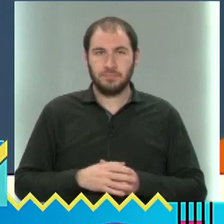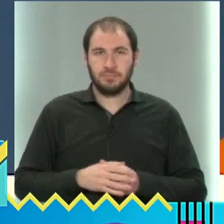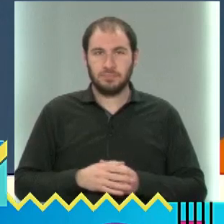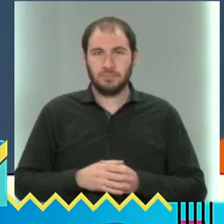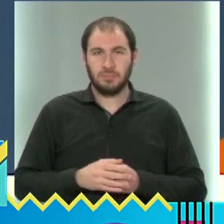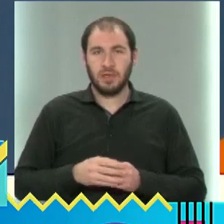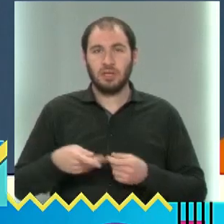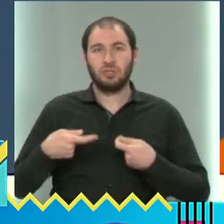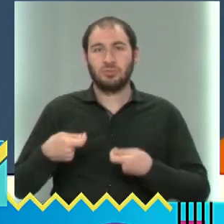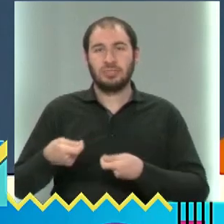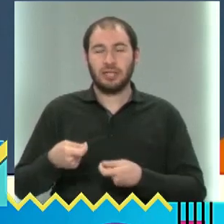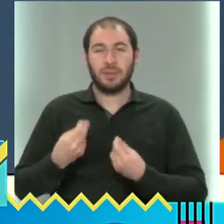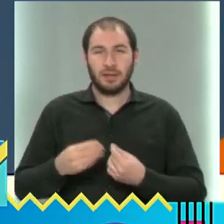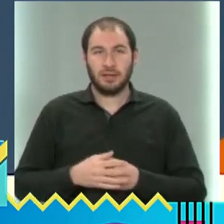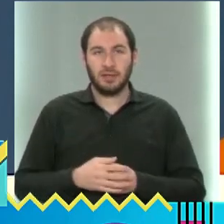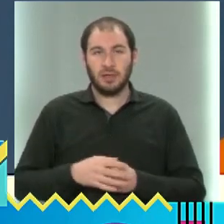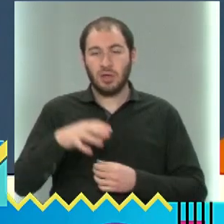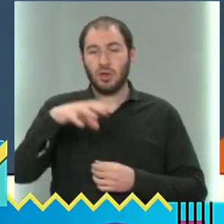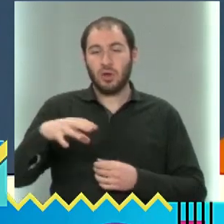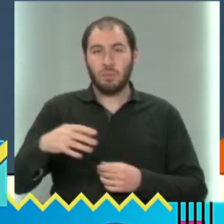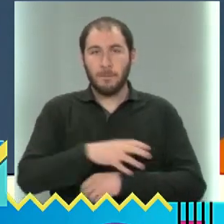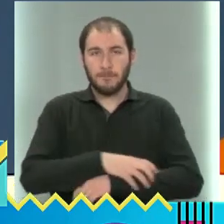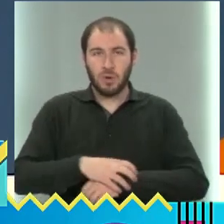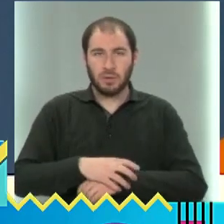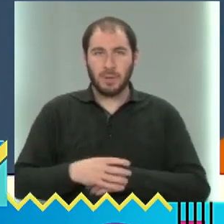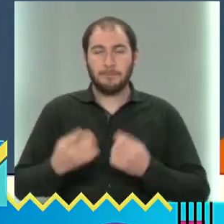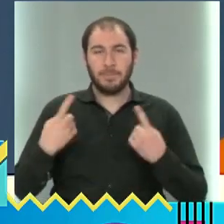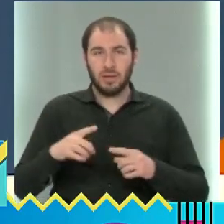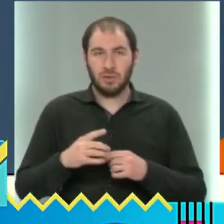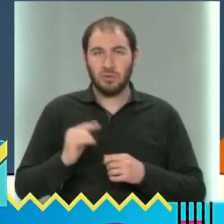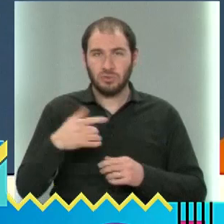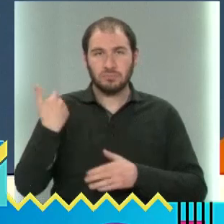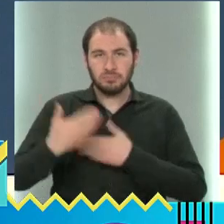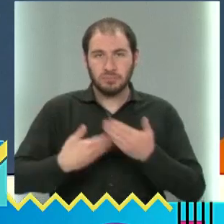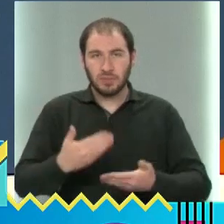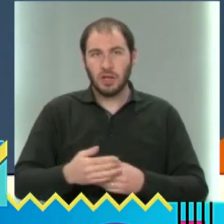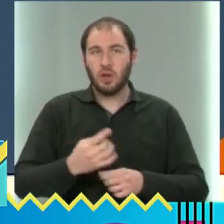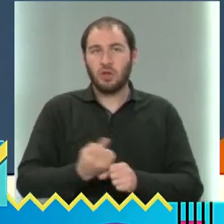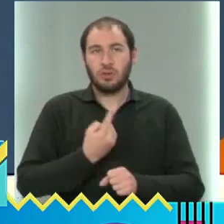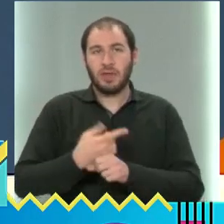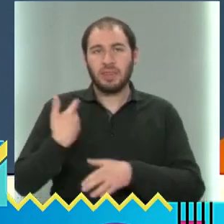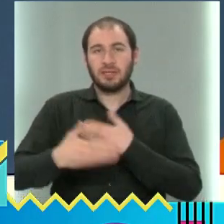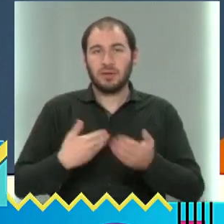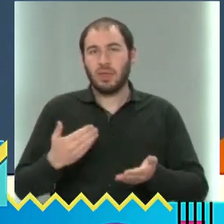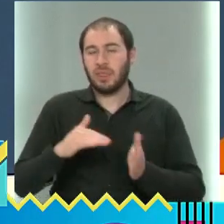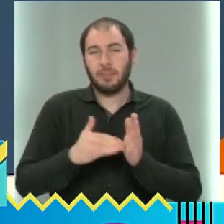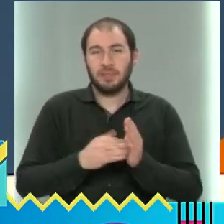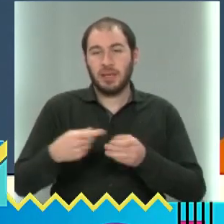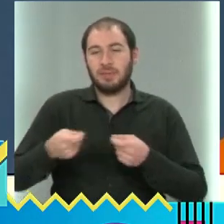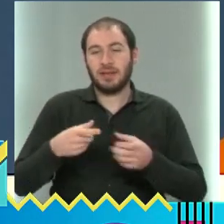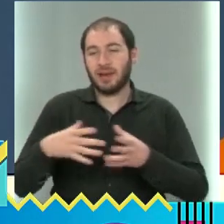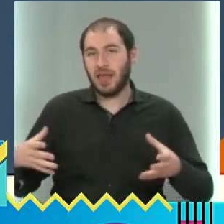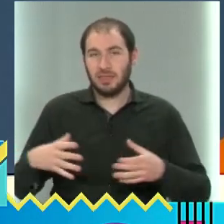que haya un subsidio para los sectores más carenciados. Pero si queremos desarrollar algo, no podemos desarrollarlo en base a la gran